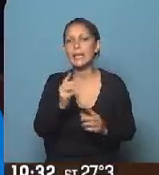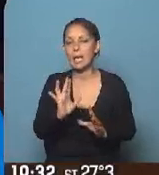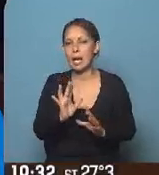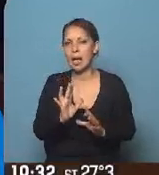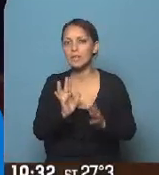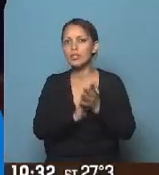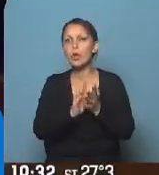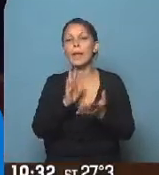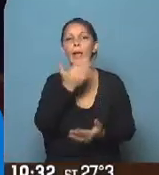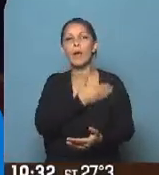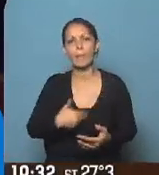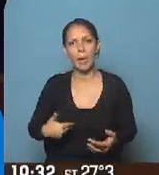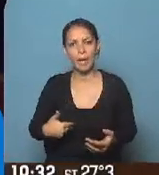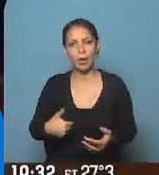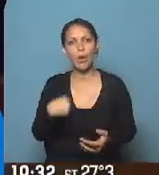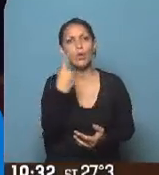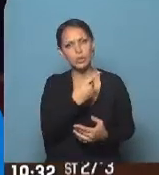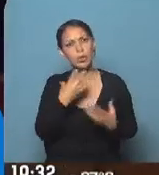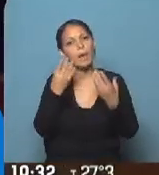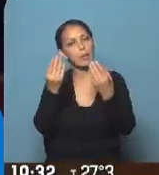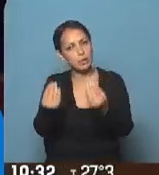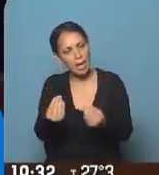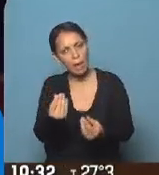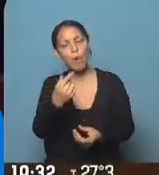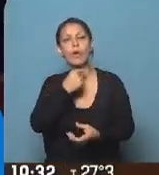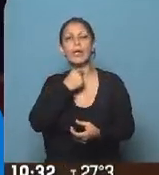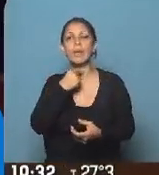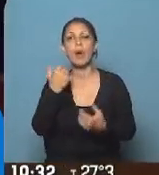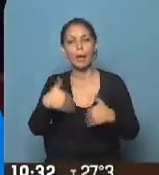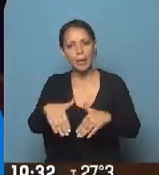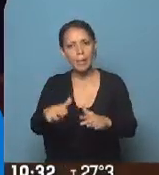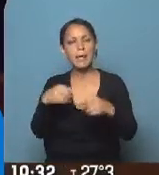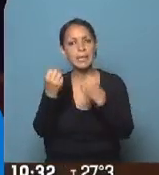con el gobierno, más allá de que queremos que le vaya bien a Macri, al gobierno, porque significa que le va a ir bien a la Argentina.